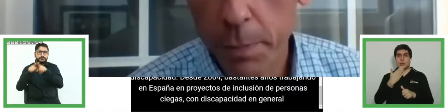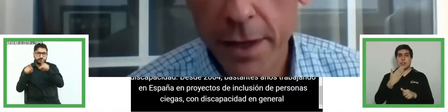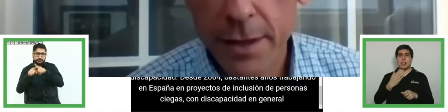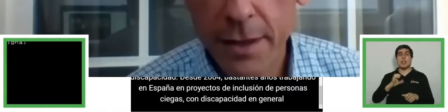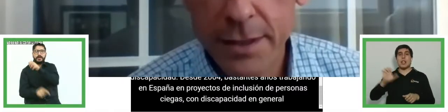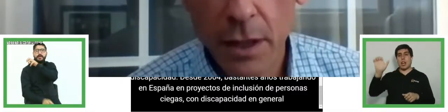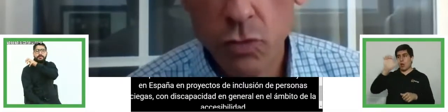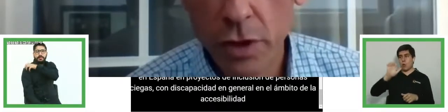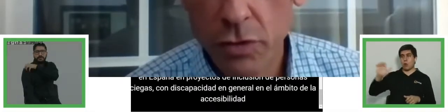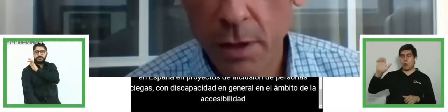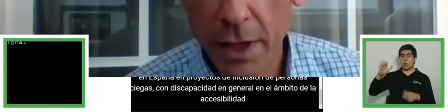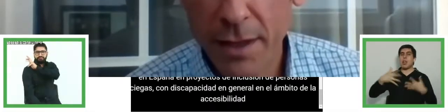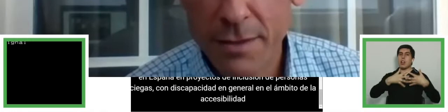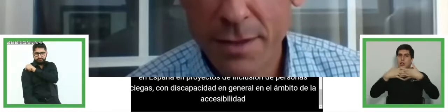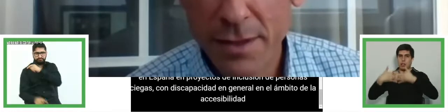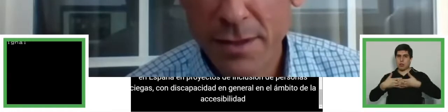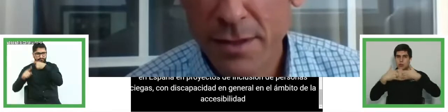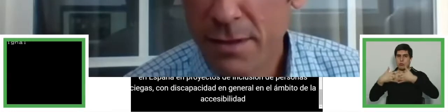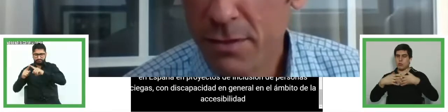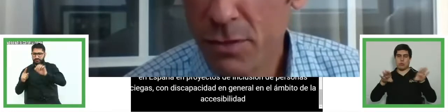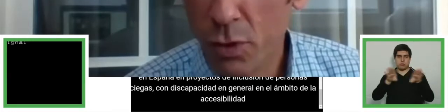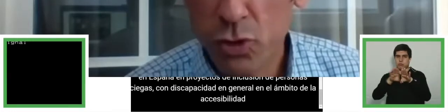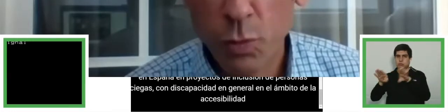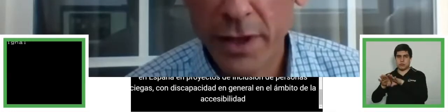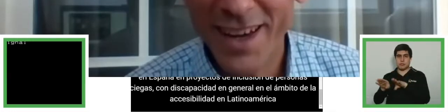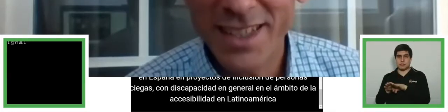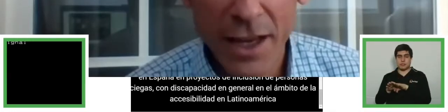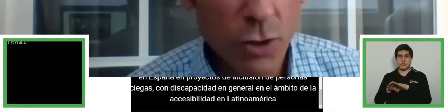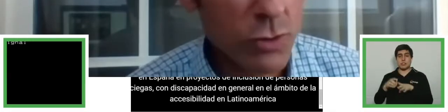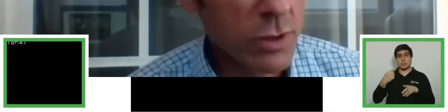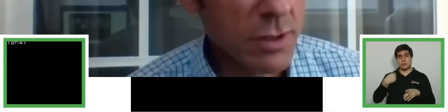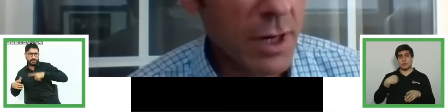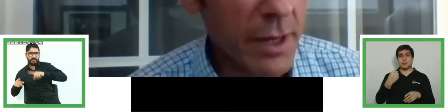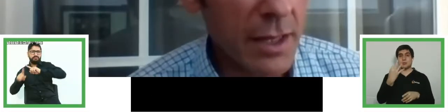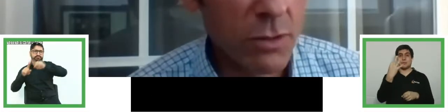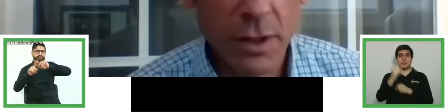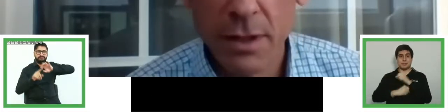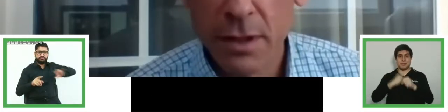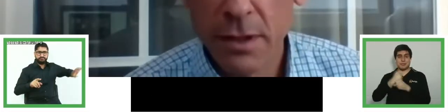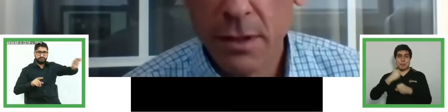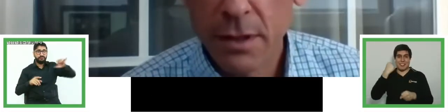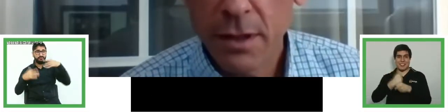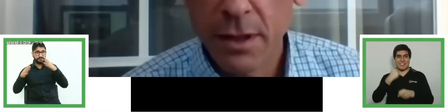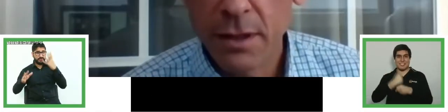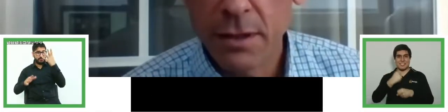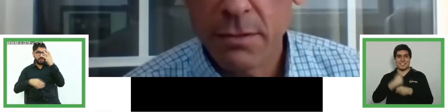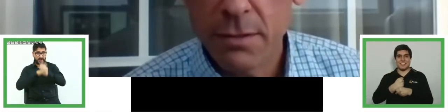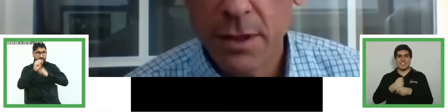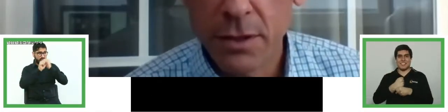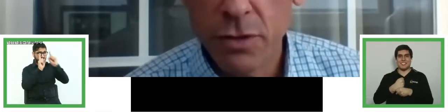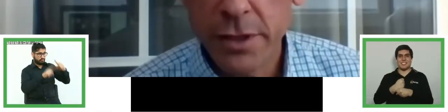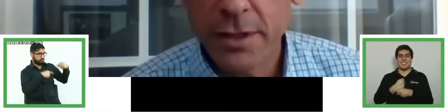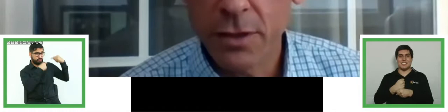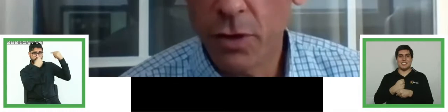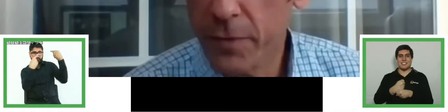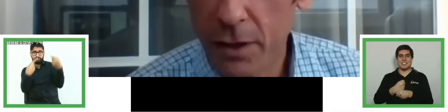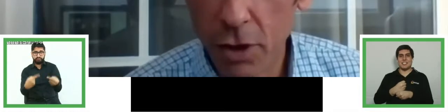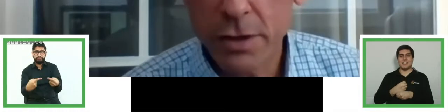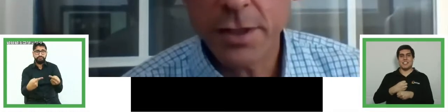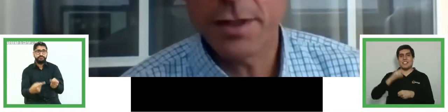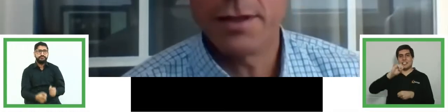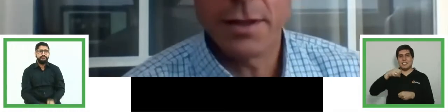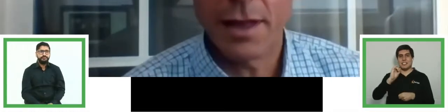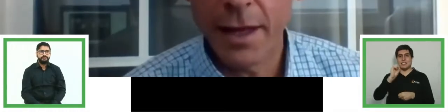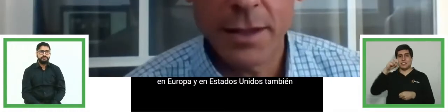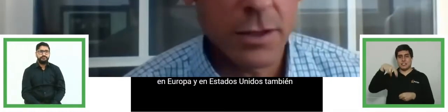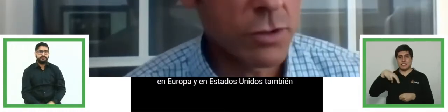en Europa y en Estados Unidos también. Luego estuve 3 años trabajando en Georgia Institute of